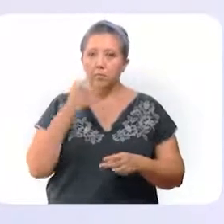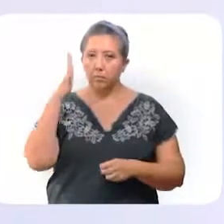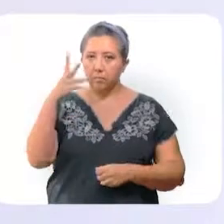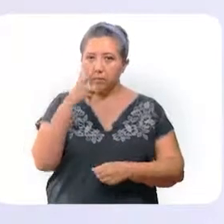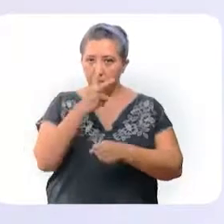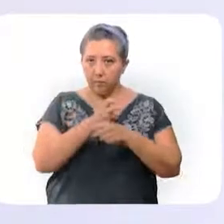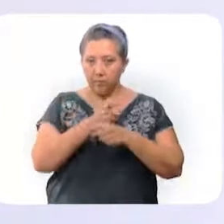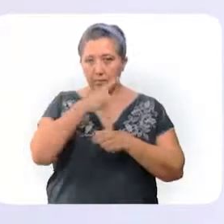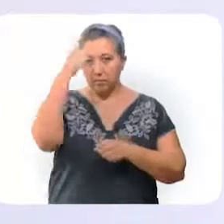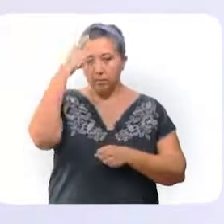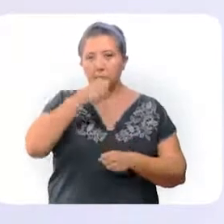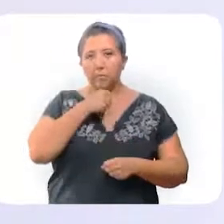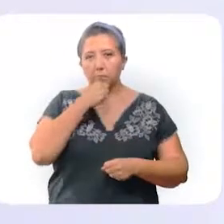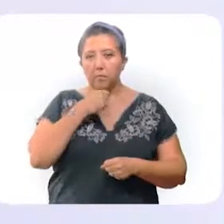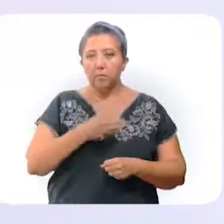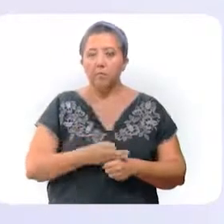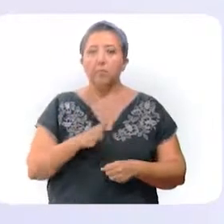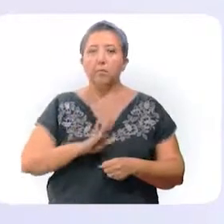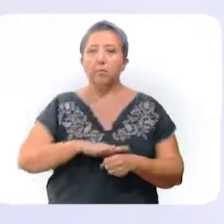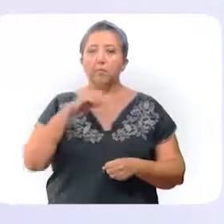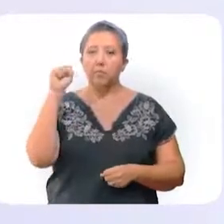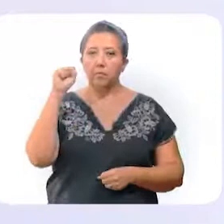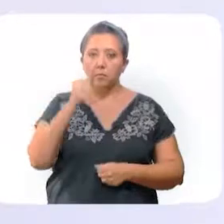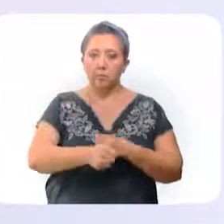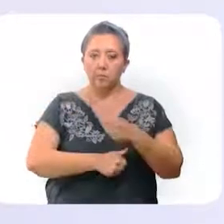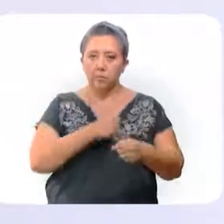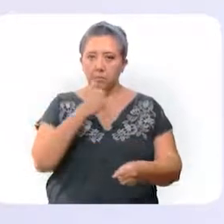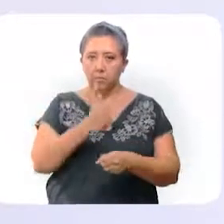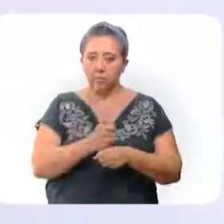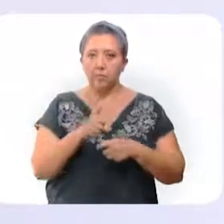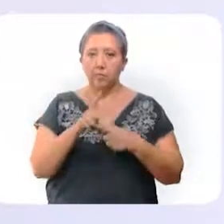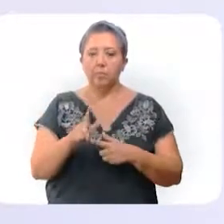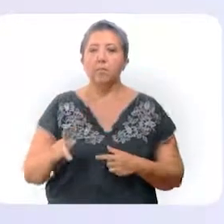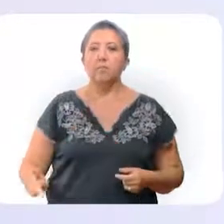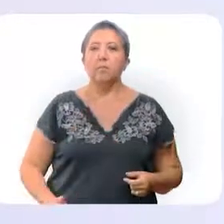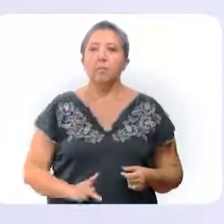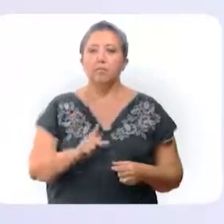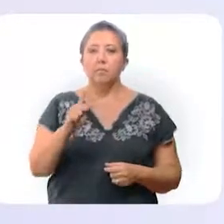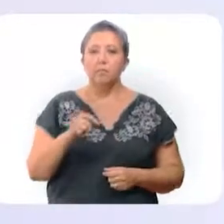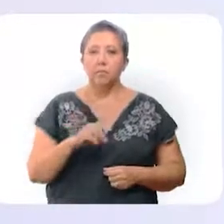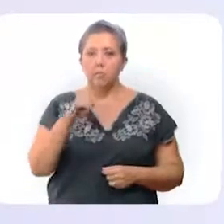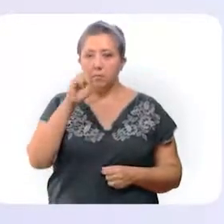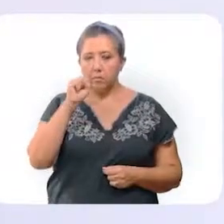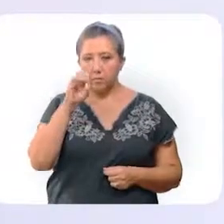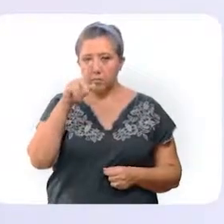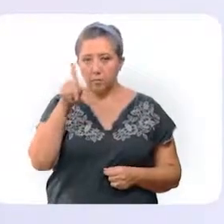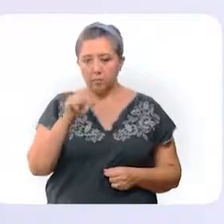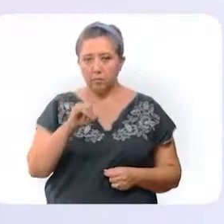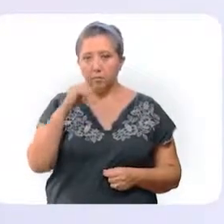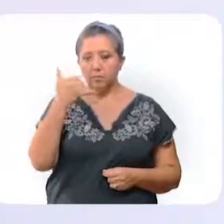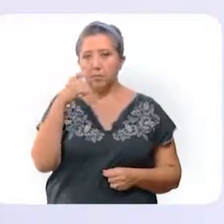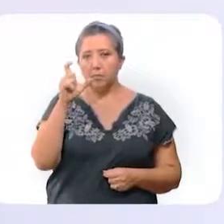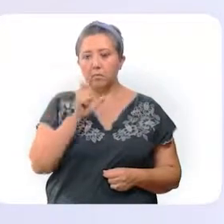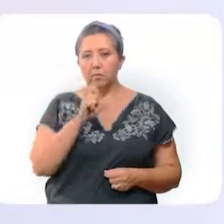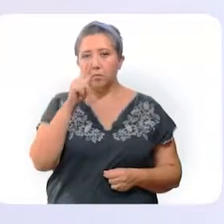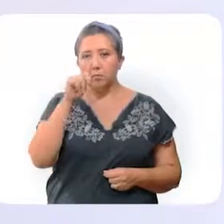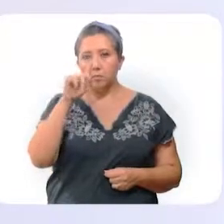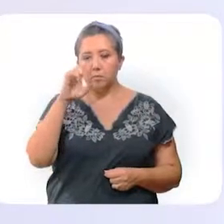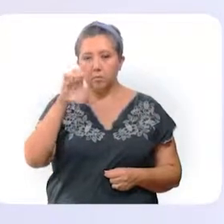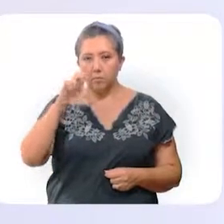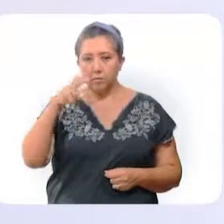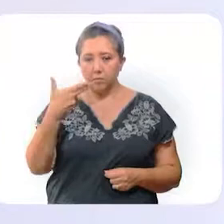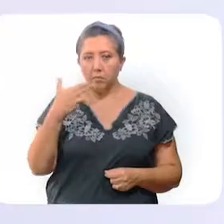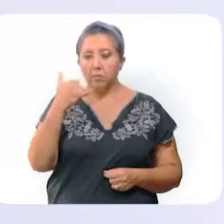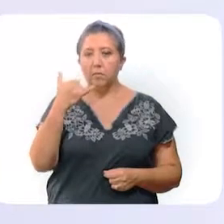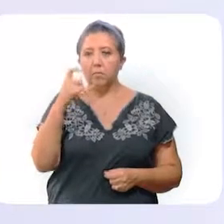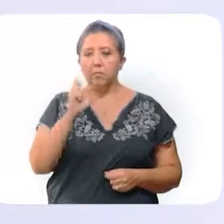de la segunda dosis para adultos mayores de más de 60 años en los siguientes municipios: Tzitzantún, Yaxcucul, Tecó,